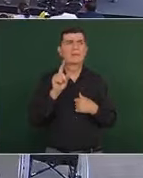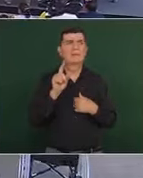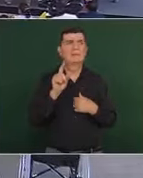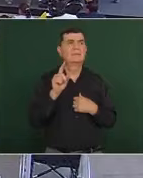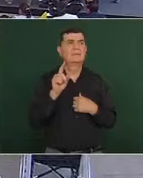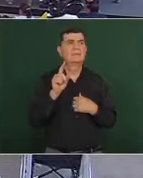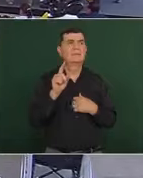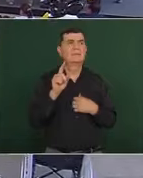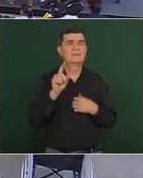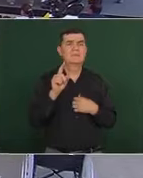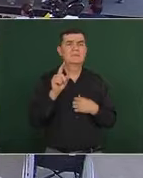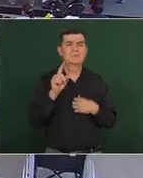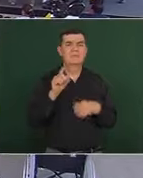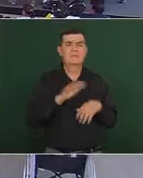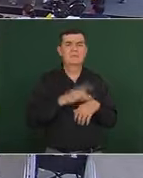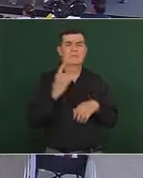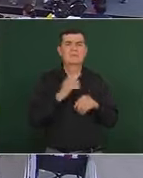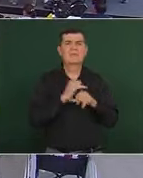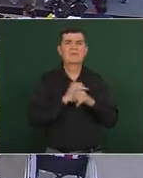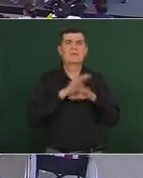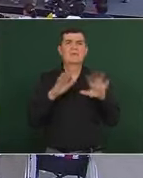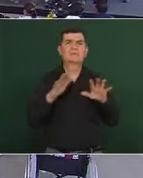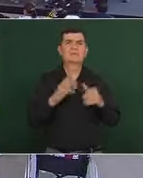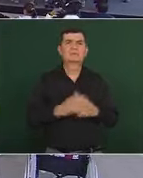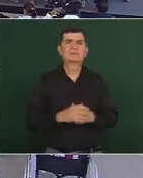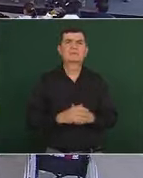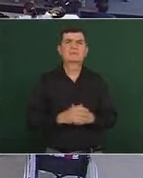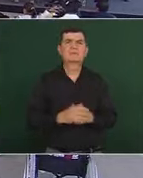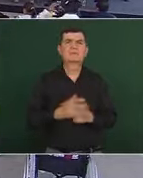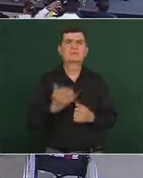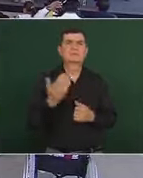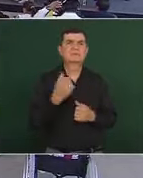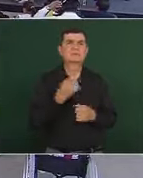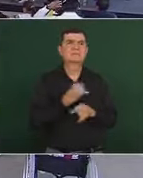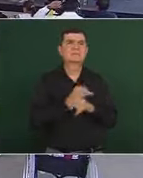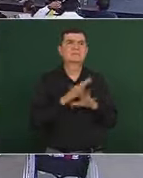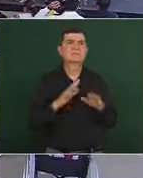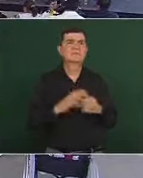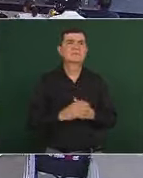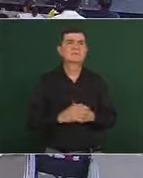Sí. ¿Por qué no informas? Porque